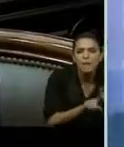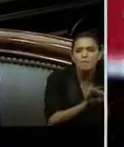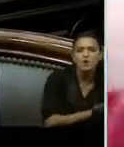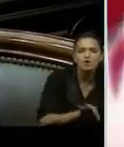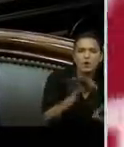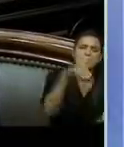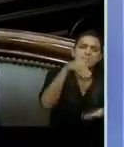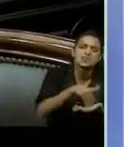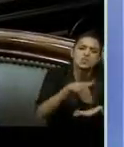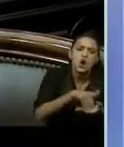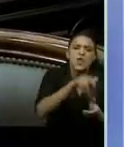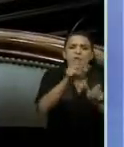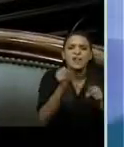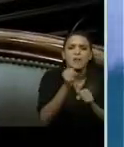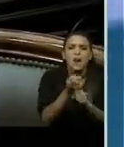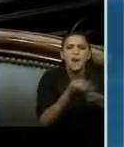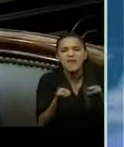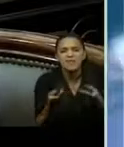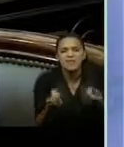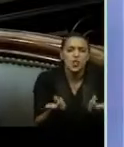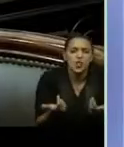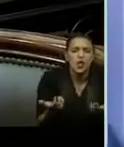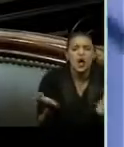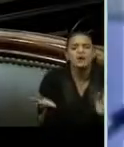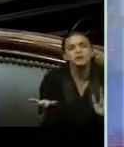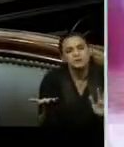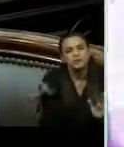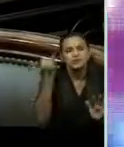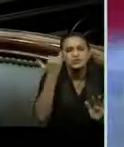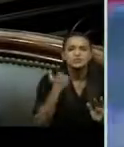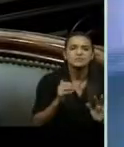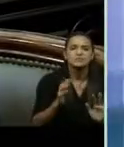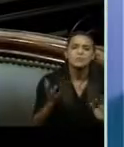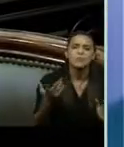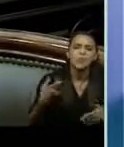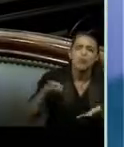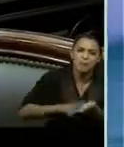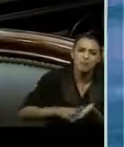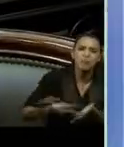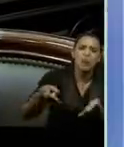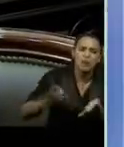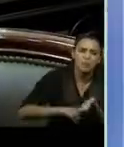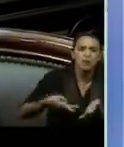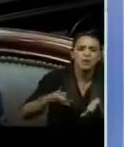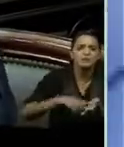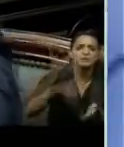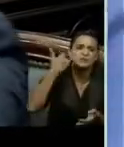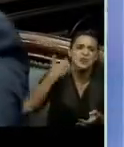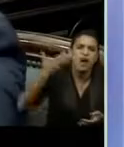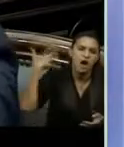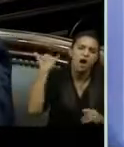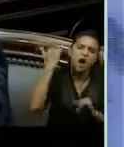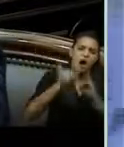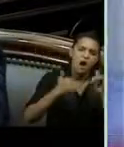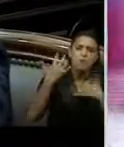trabajar, que puedan darnos una más. Este proyecto de ley es importante para. No, se hace